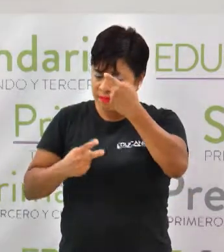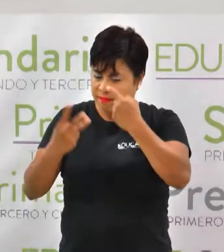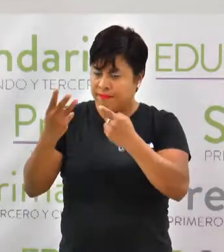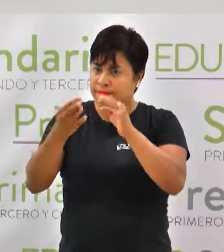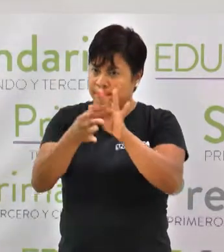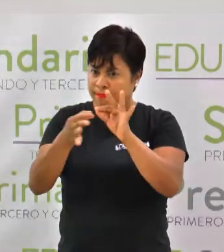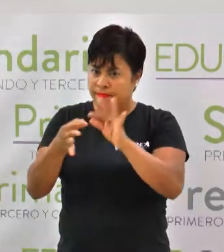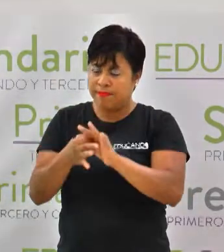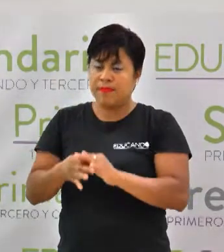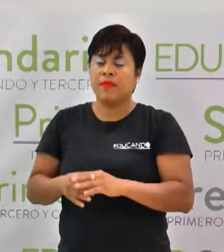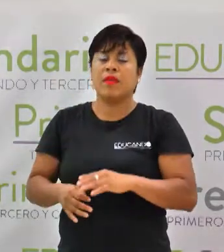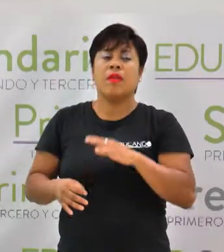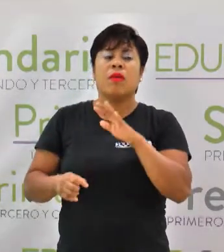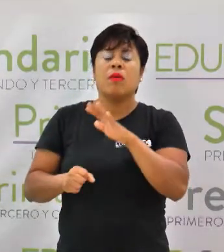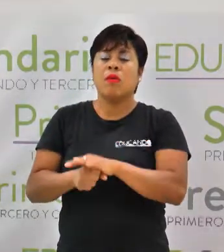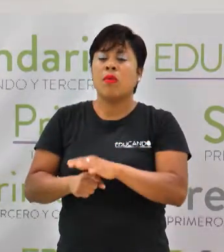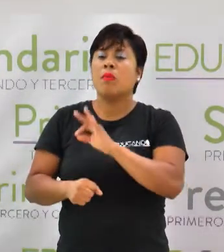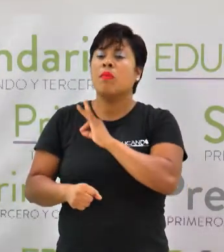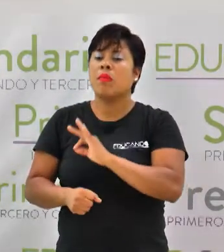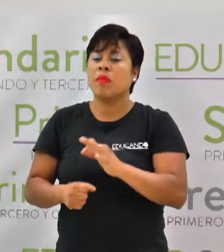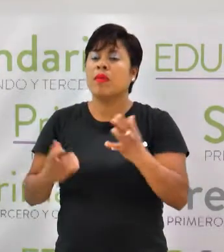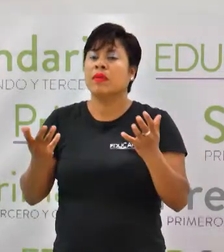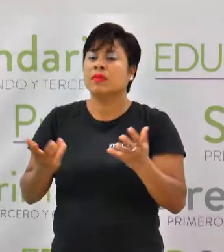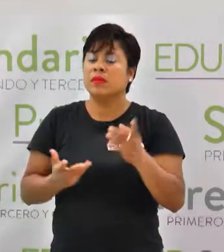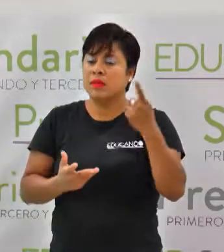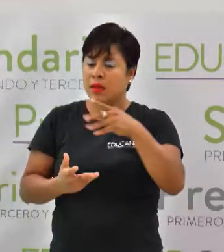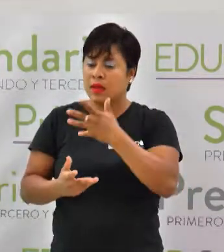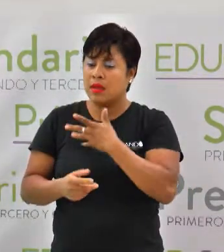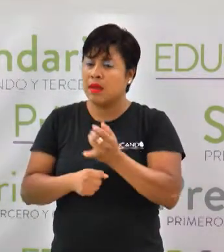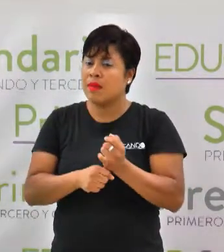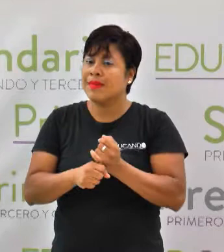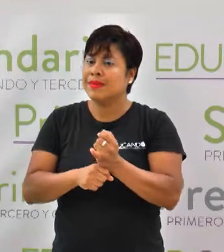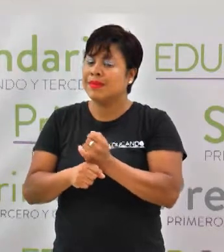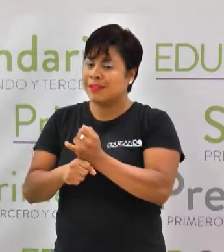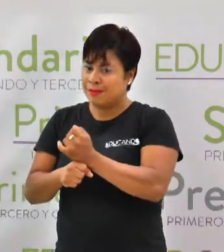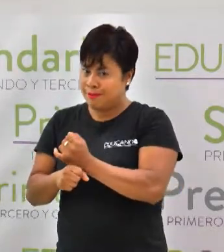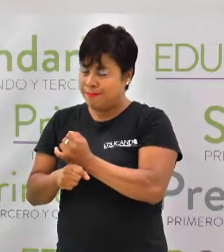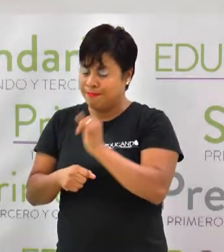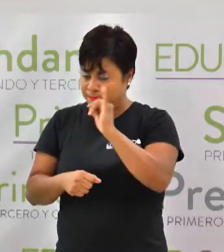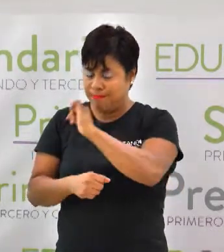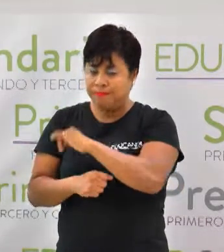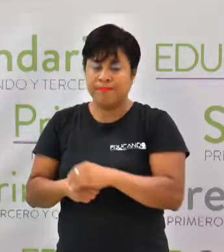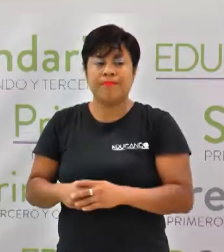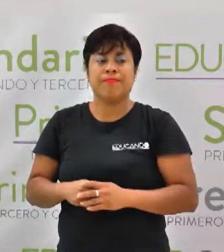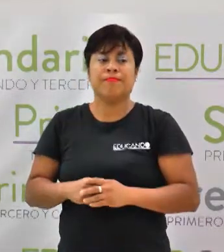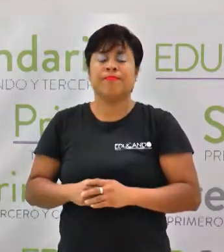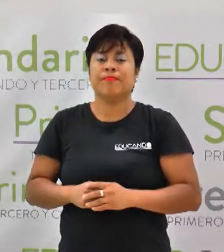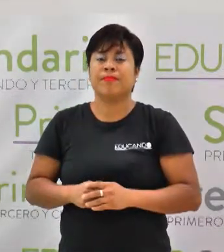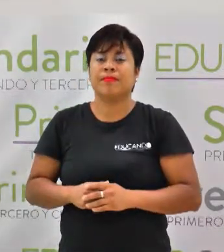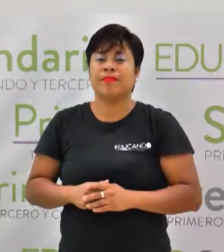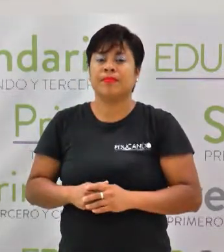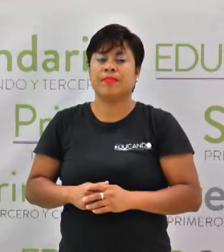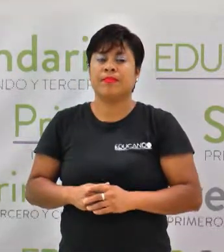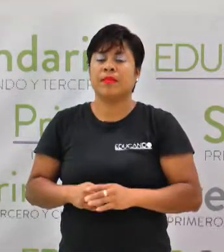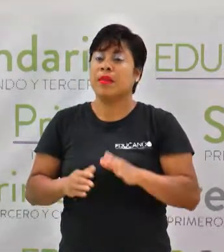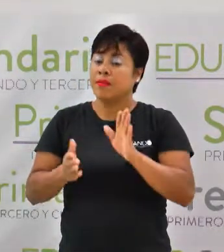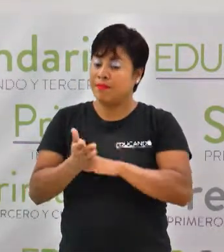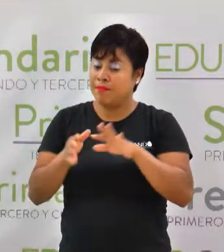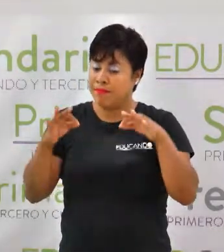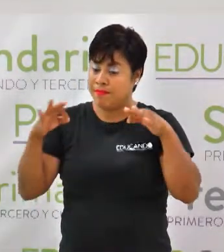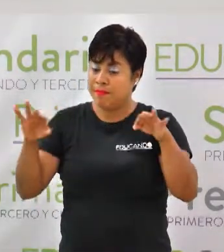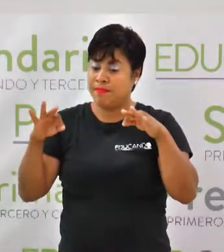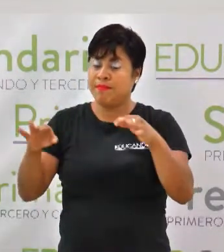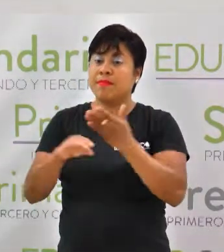algunas recomendaciones de qué estrategias puedes utilizar para llevar una investigación, ¿sí? En